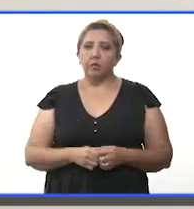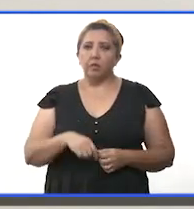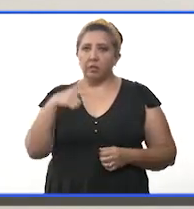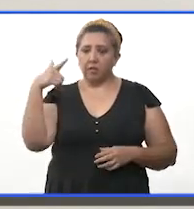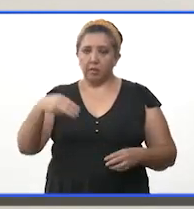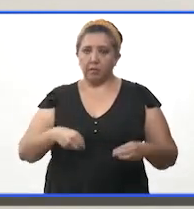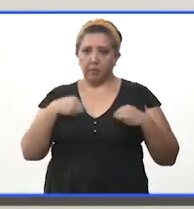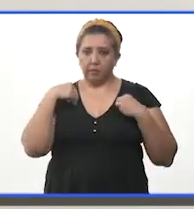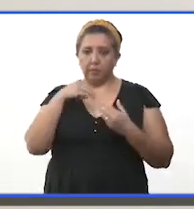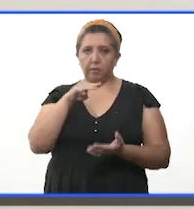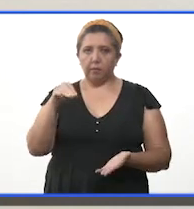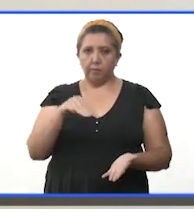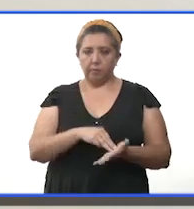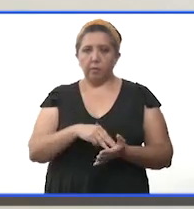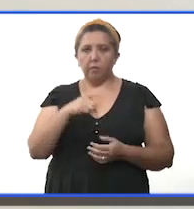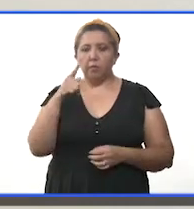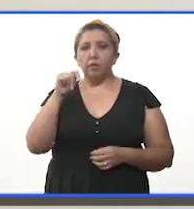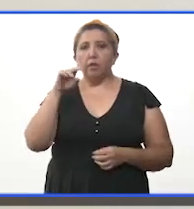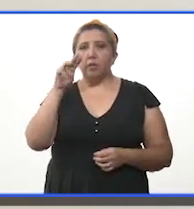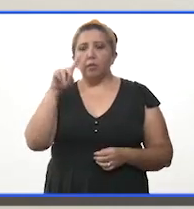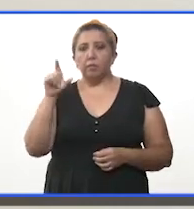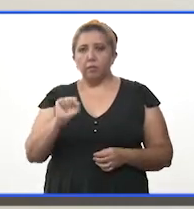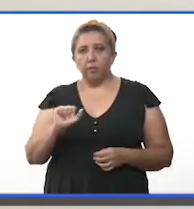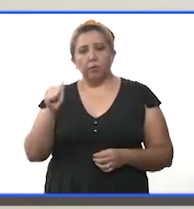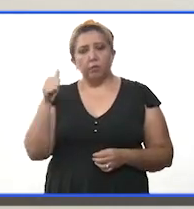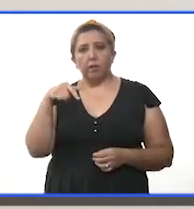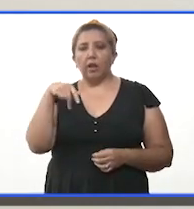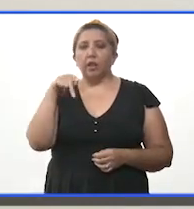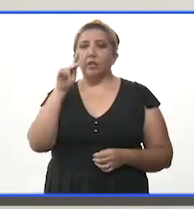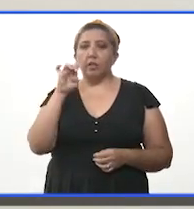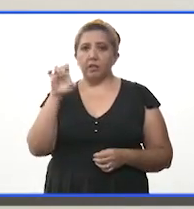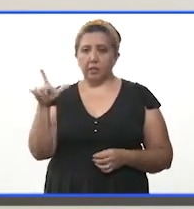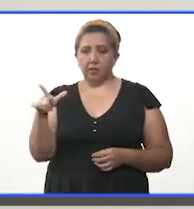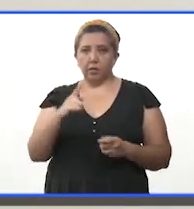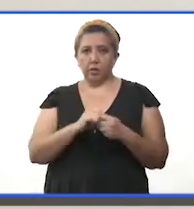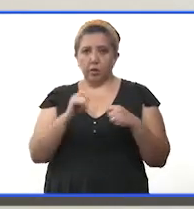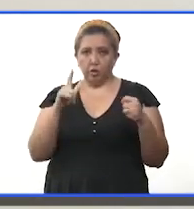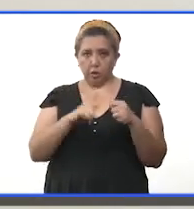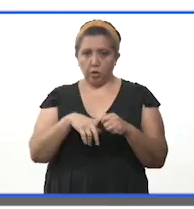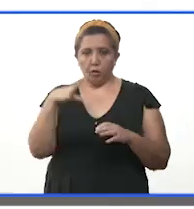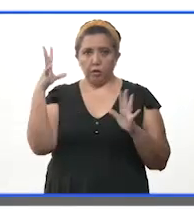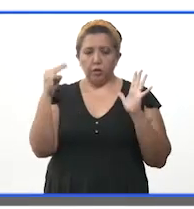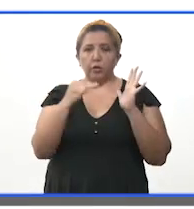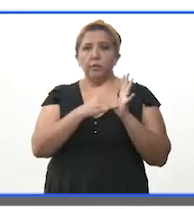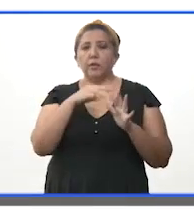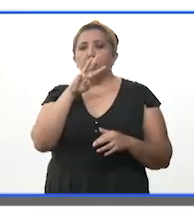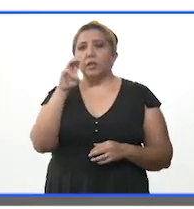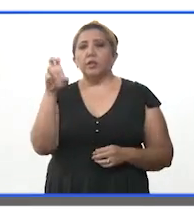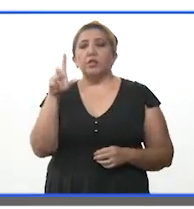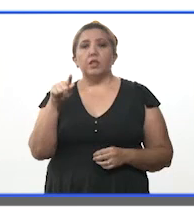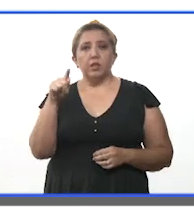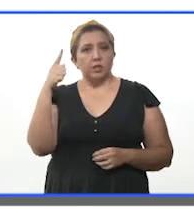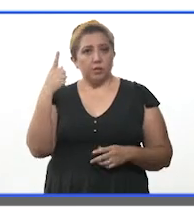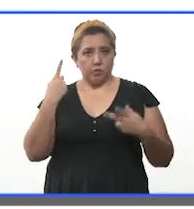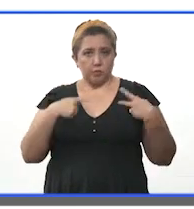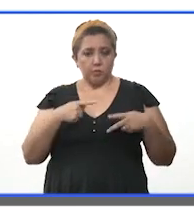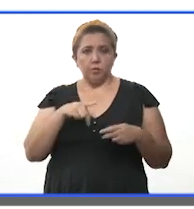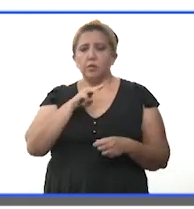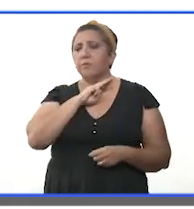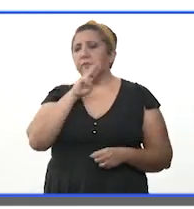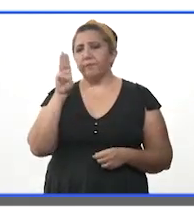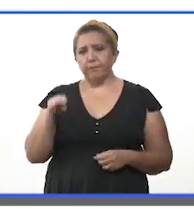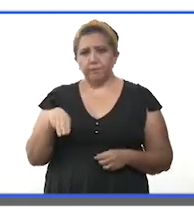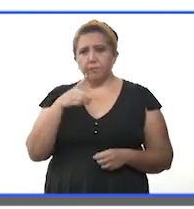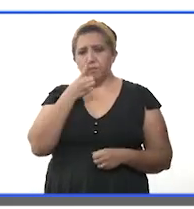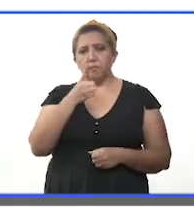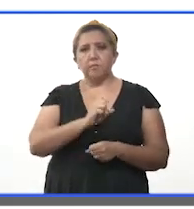7 residían en Mérida, 1 en Temozón y 1 en Aquil. En total, son 4.371 las personas fallecidas a